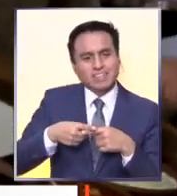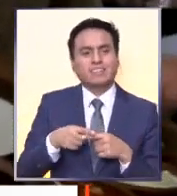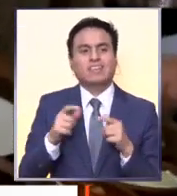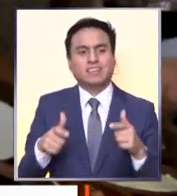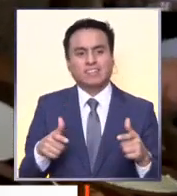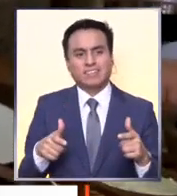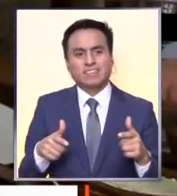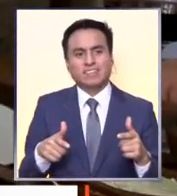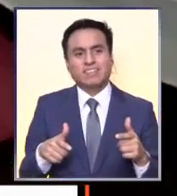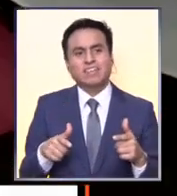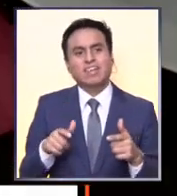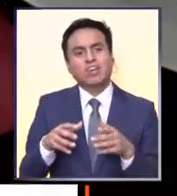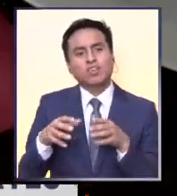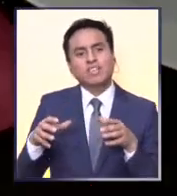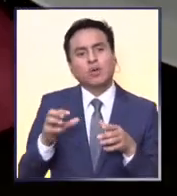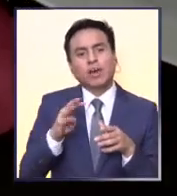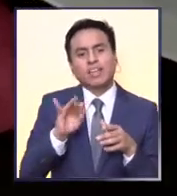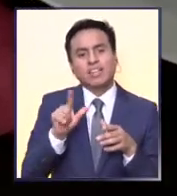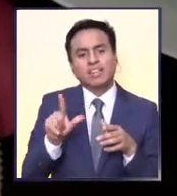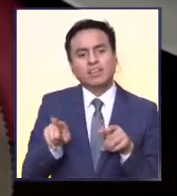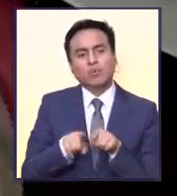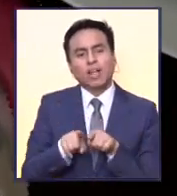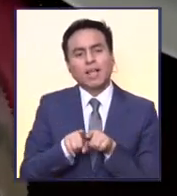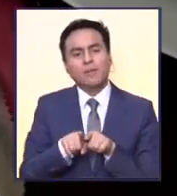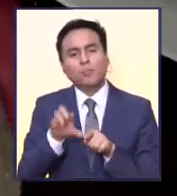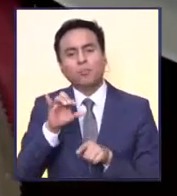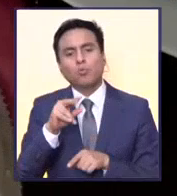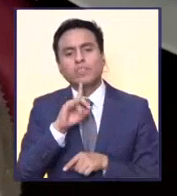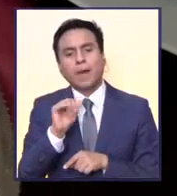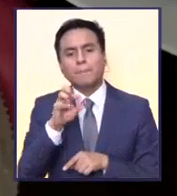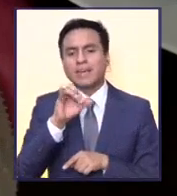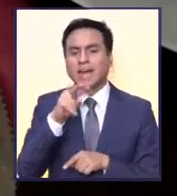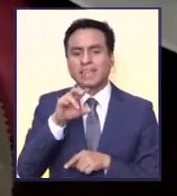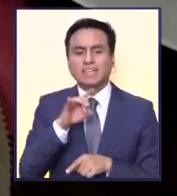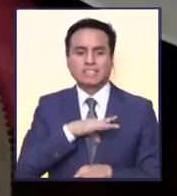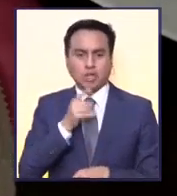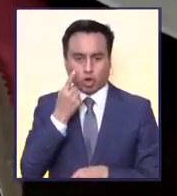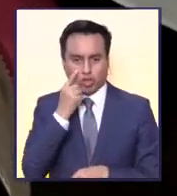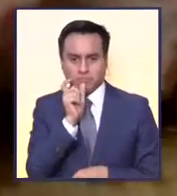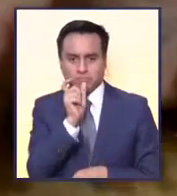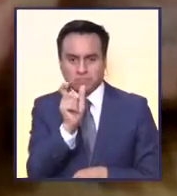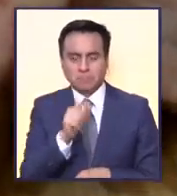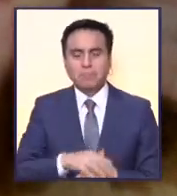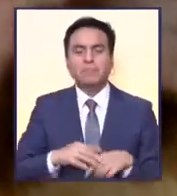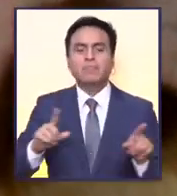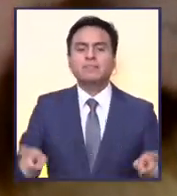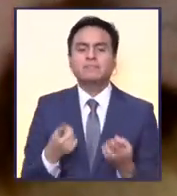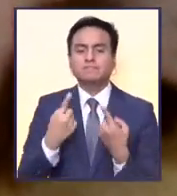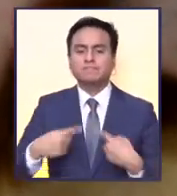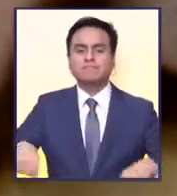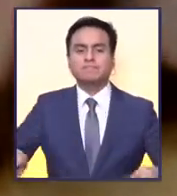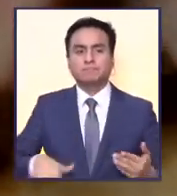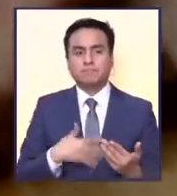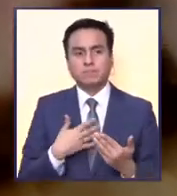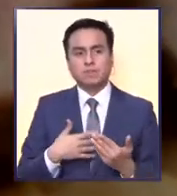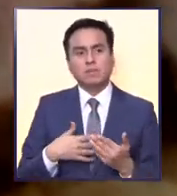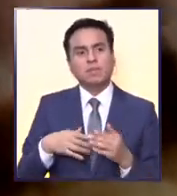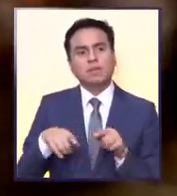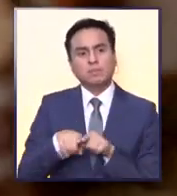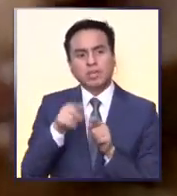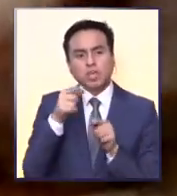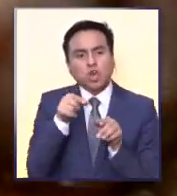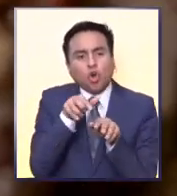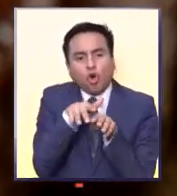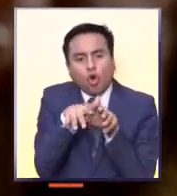a esta colita de cuadril, que vendría siendo la punta picana que nosotros conocemos en Chile. Mire, compañero, cómo le sale el jugo,